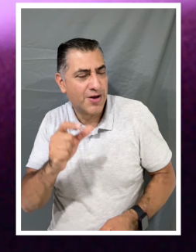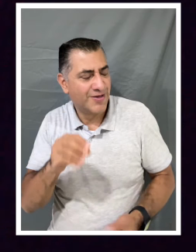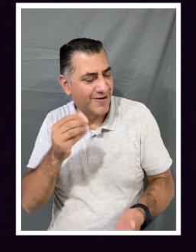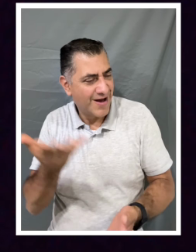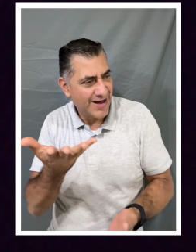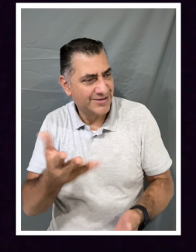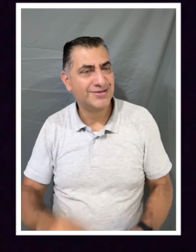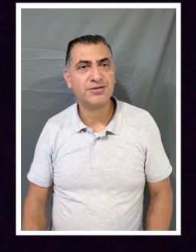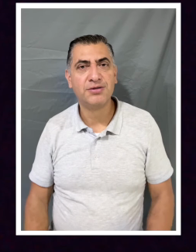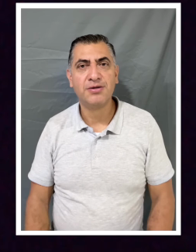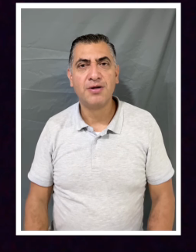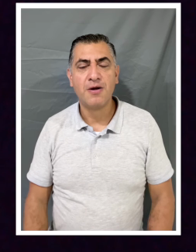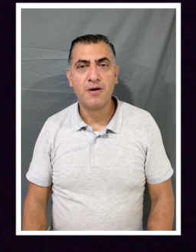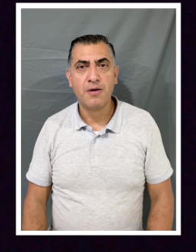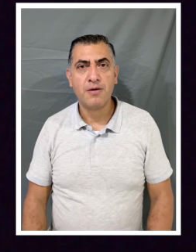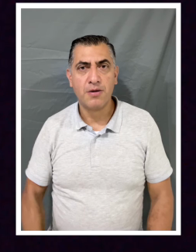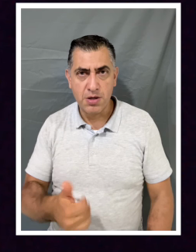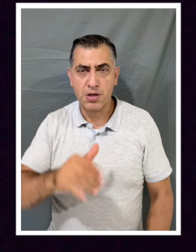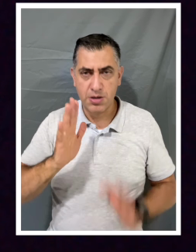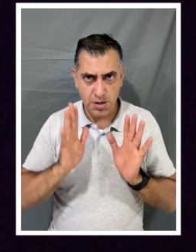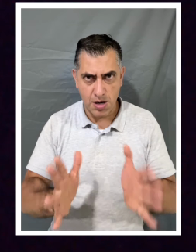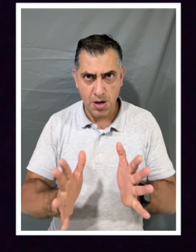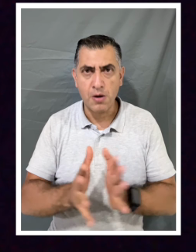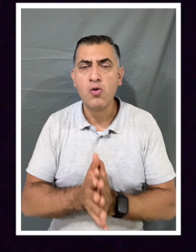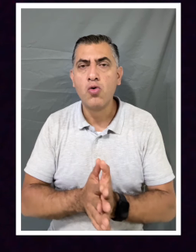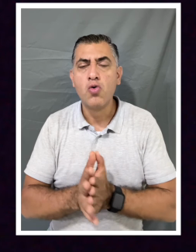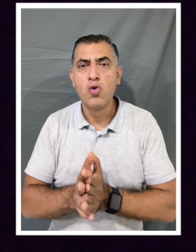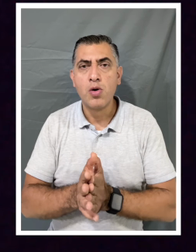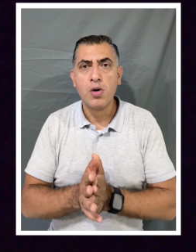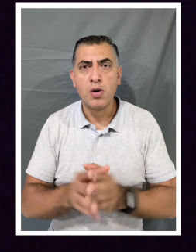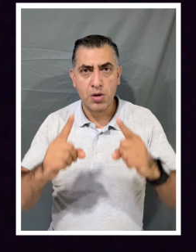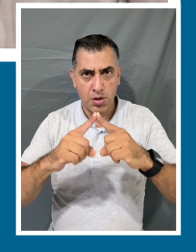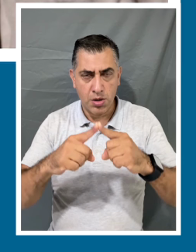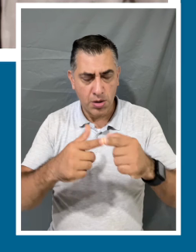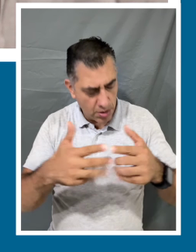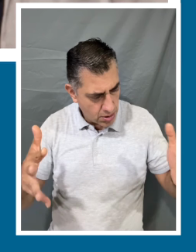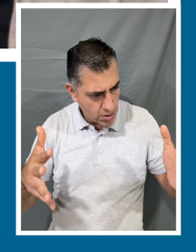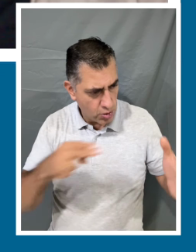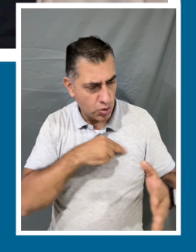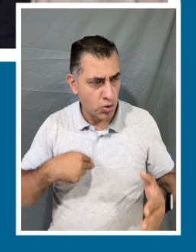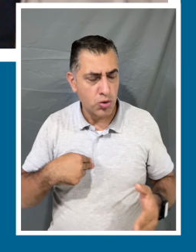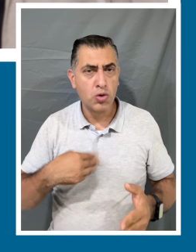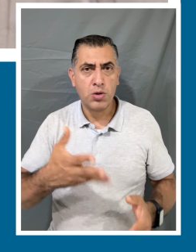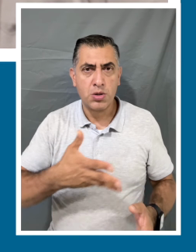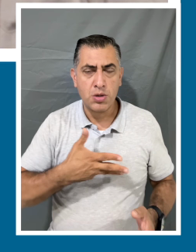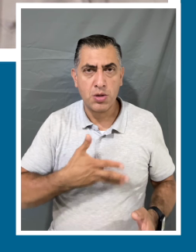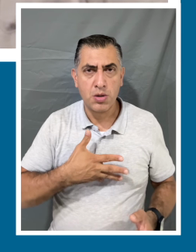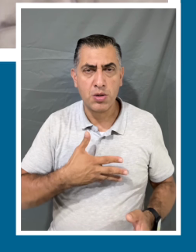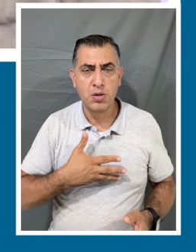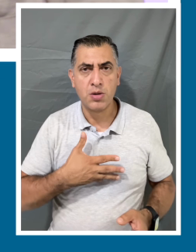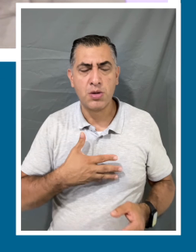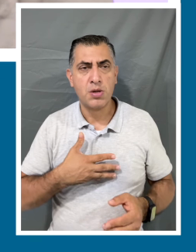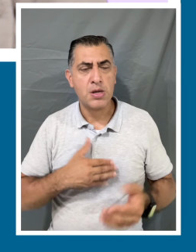lo aplicas Y por último la última característica de una gran iglesia es que tenemos que tener